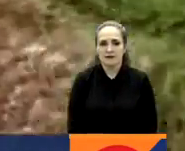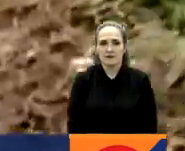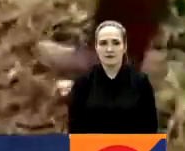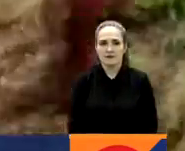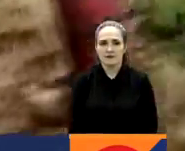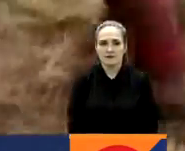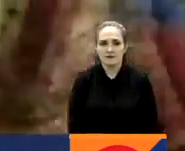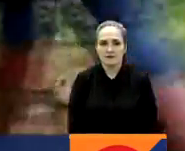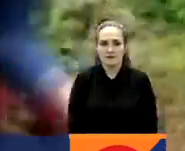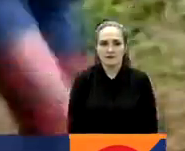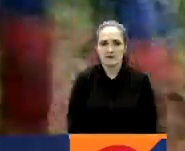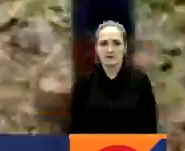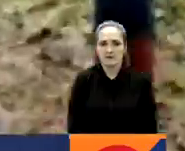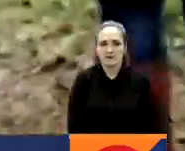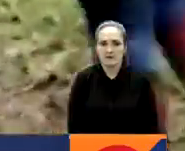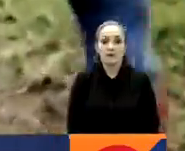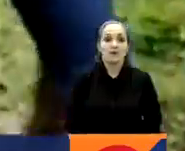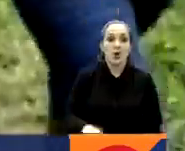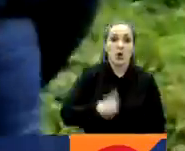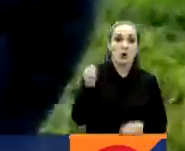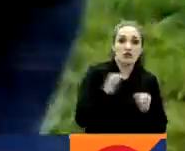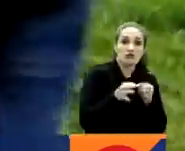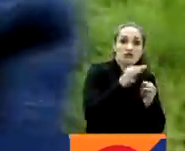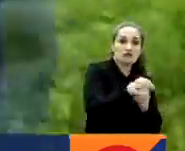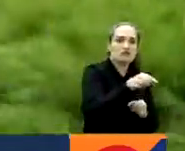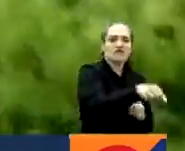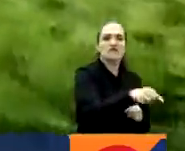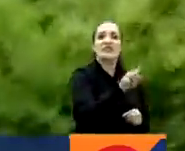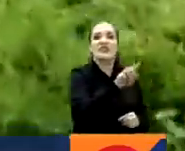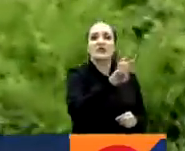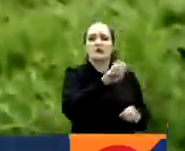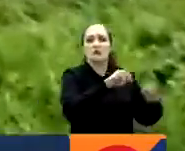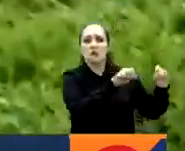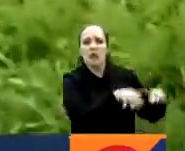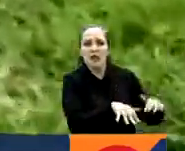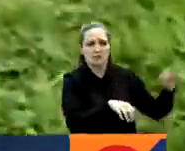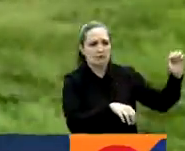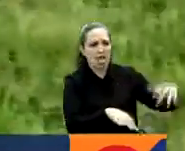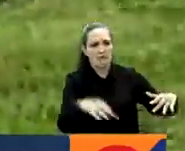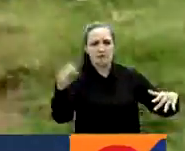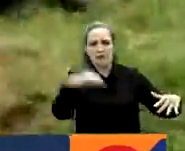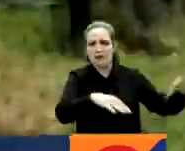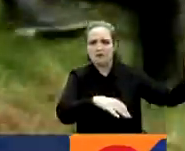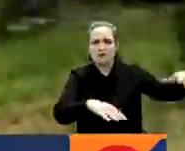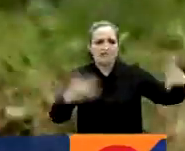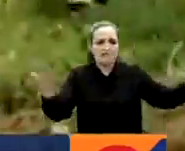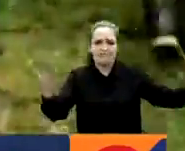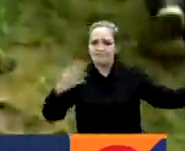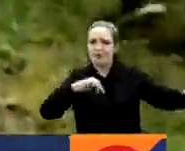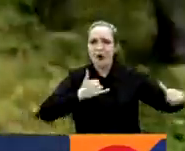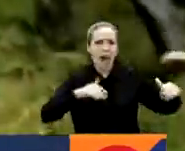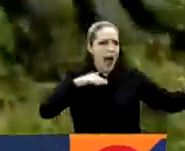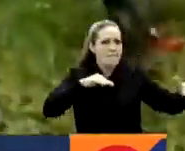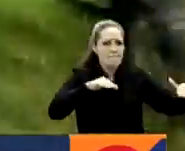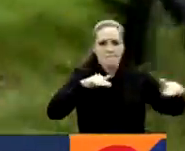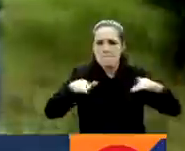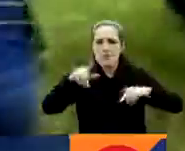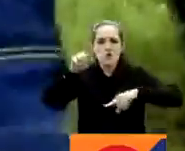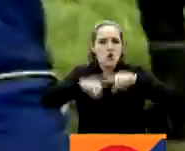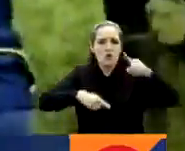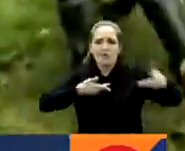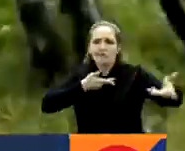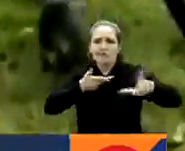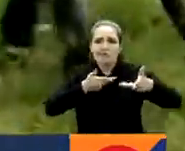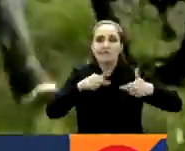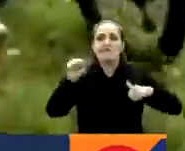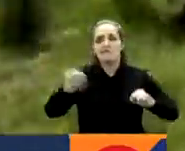entretanto en ginebra al menos 18 derrumbes tiene incomunicados a campesinos de varias veredas con el casco urbano en la zona se